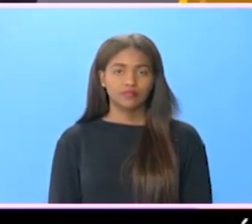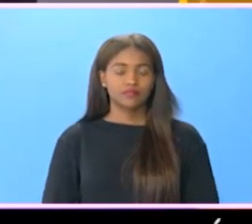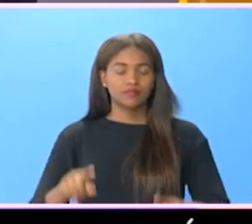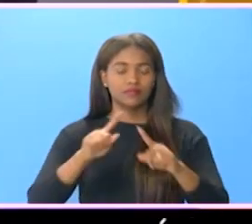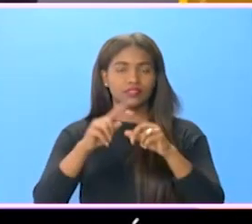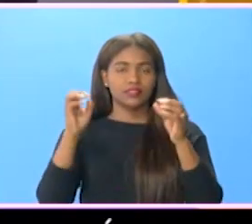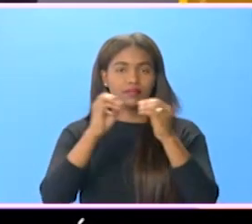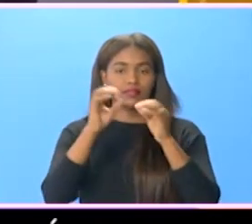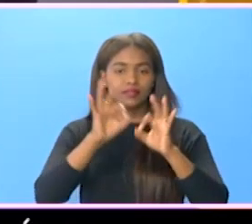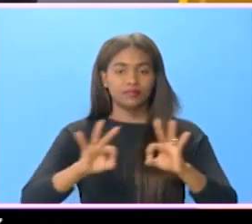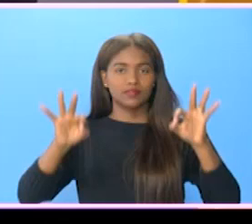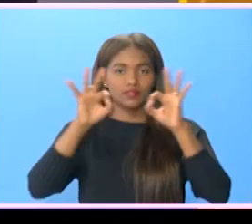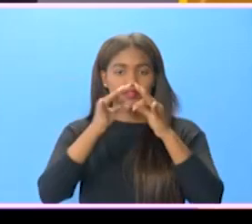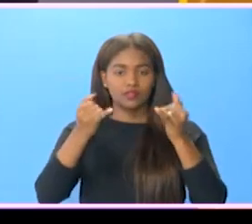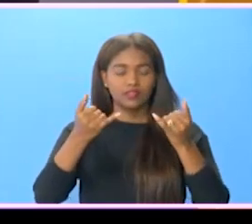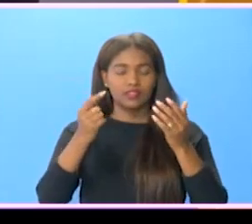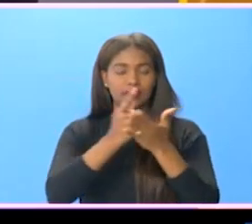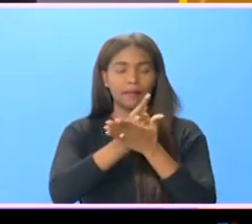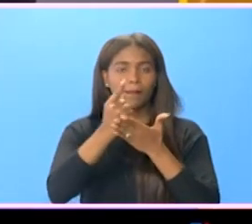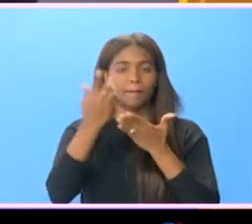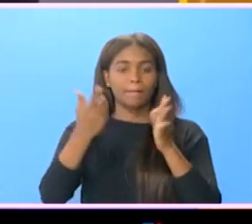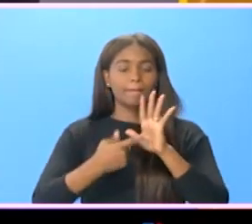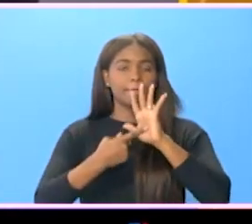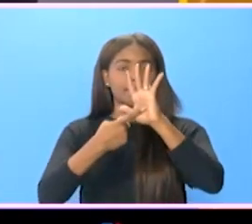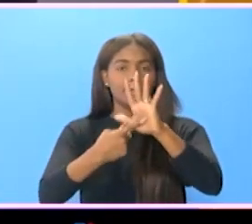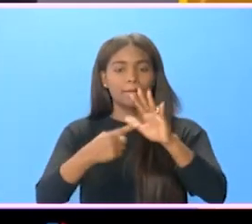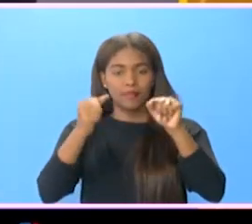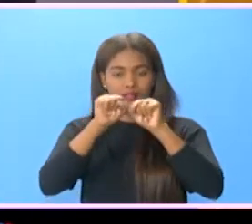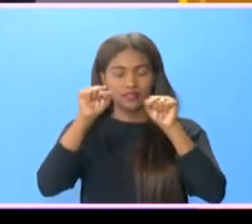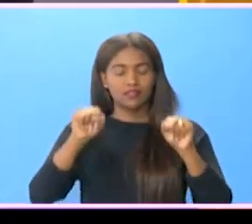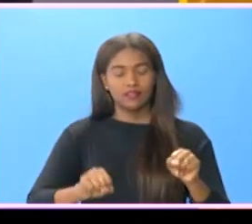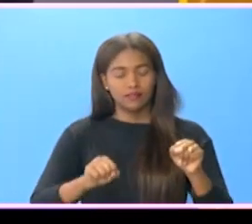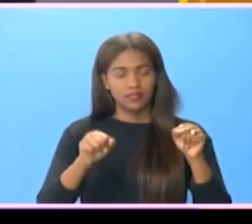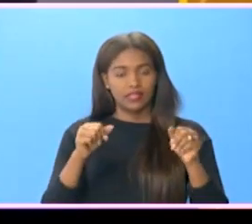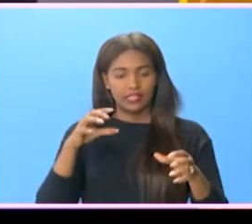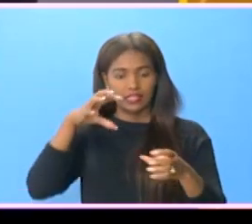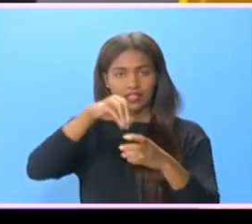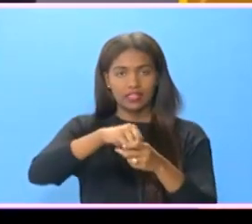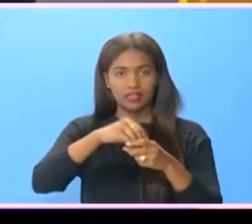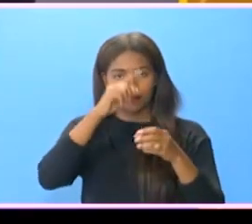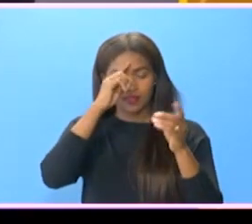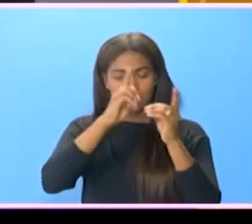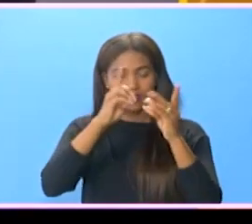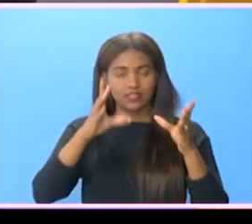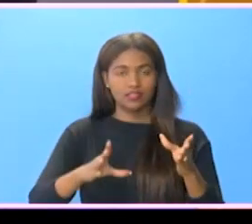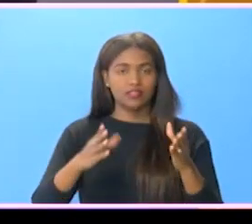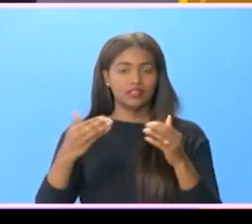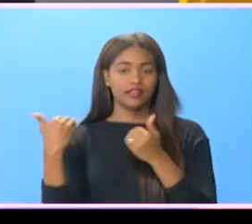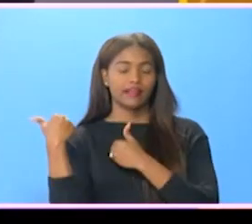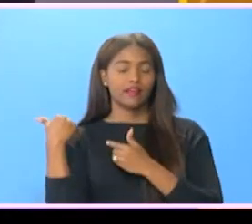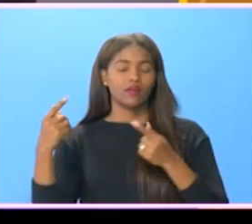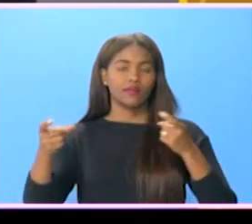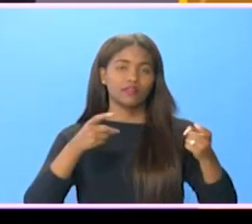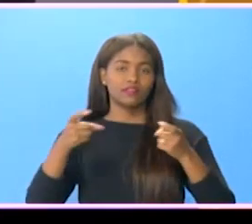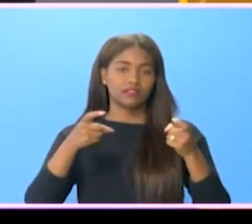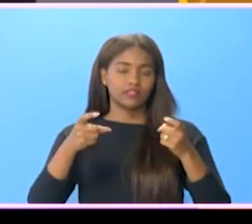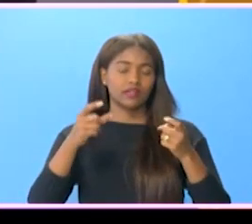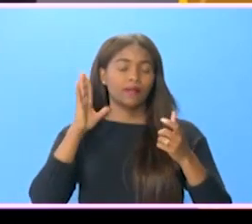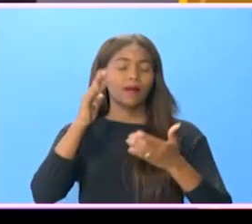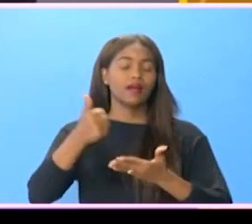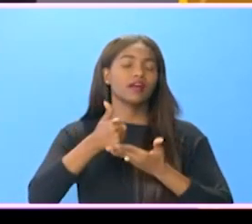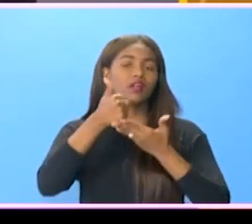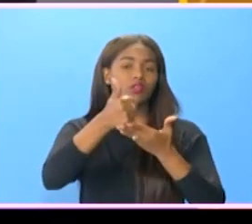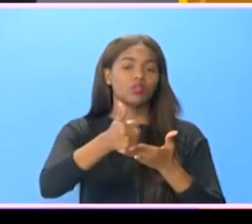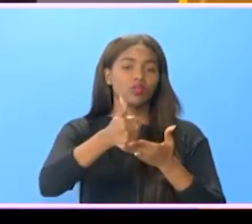esta semana ha sido la presentación de lo que es el sistema integral de dirección, mando y control que permitirá